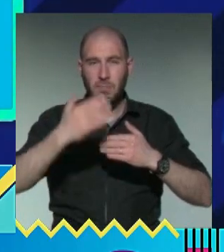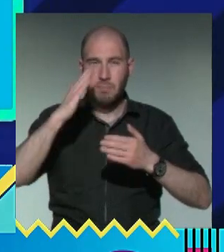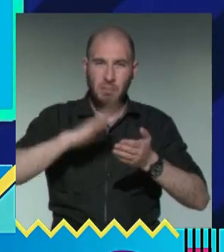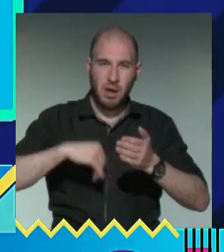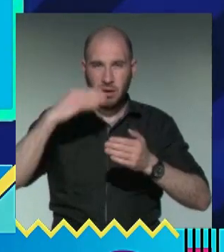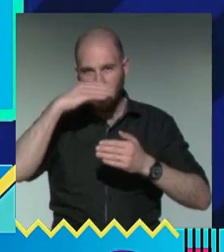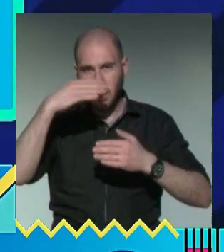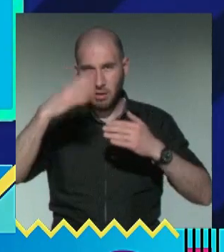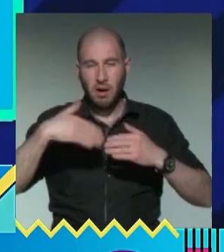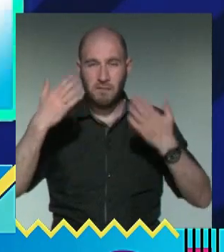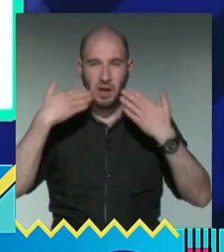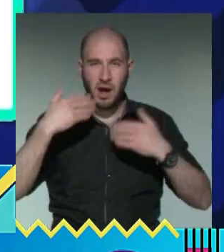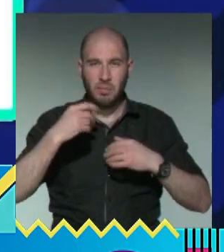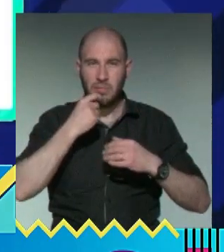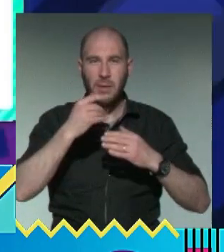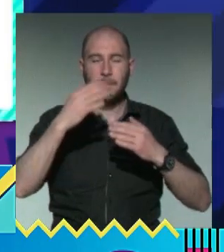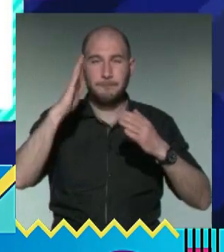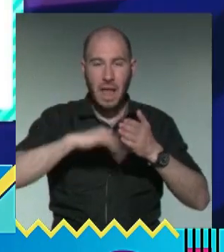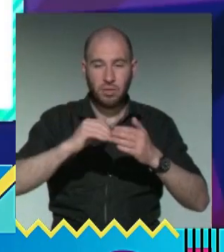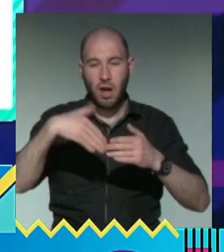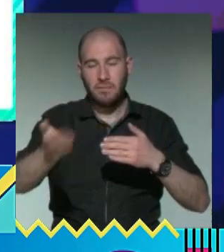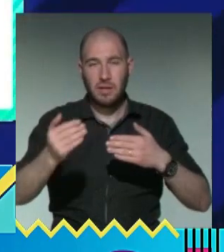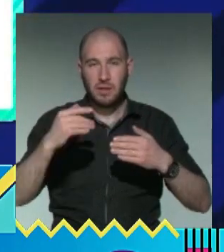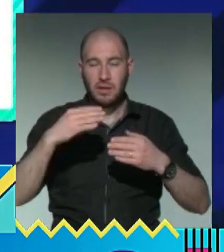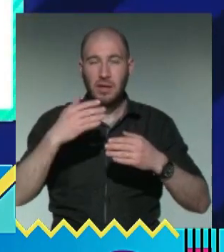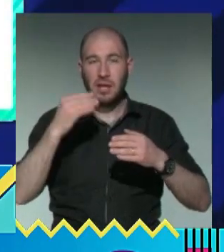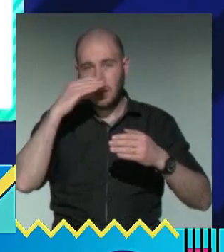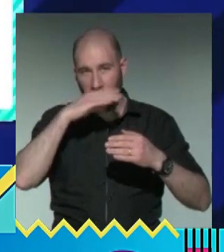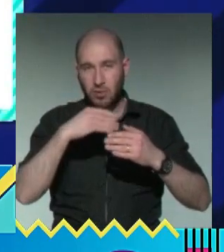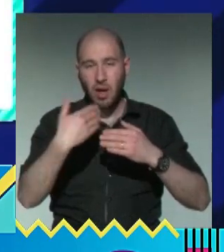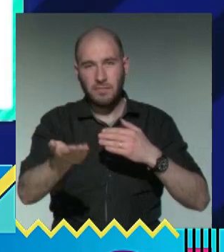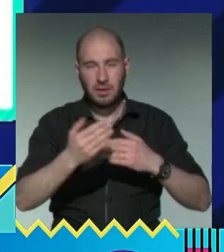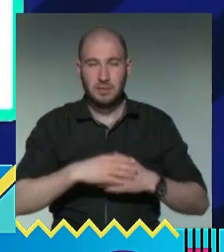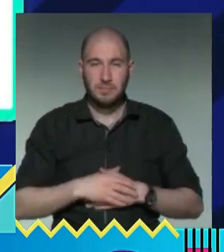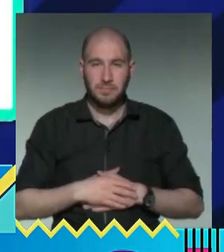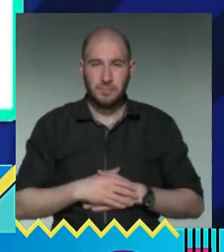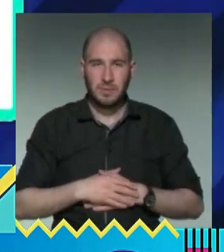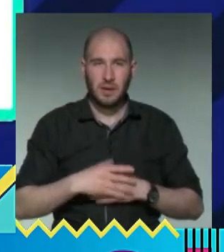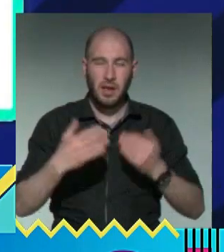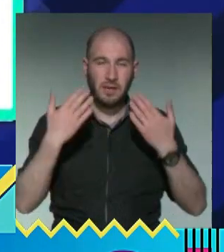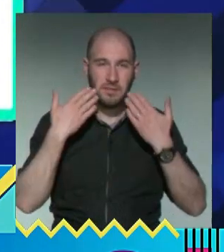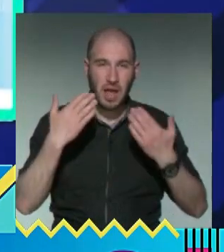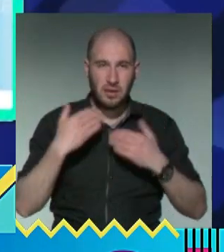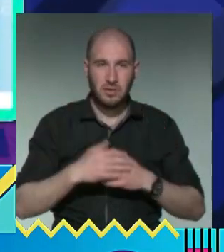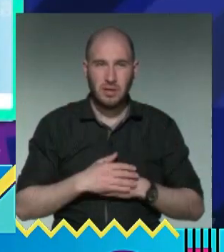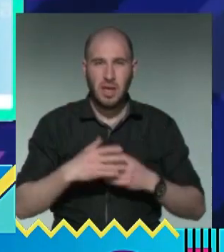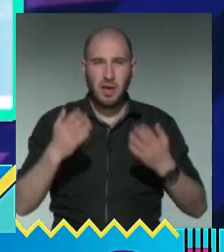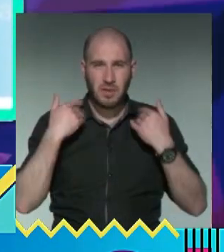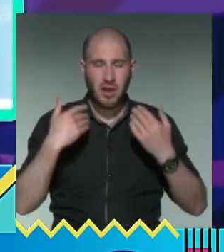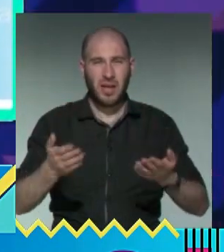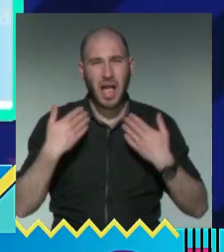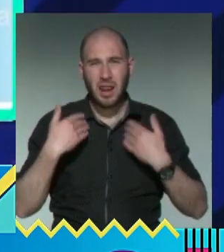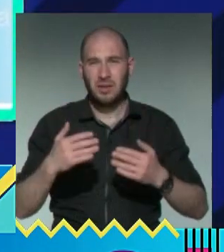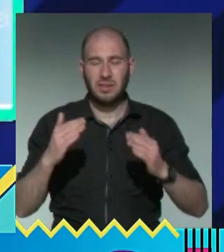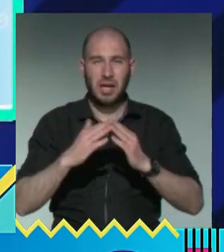negro. Durante el verano pones la color blanco para afuera, durante el invierno color negro para afuera. durante el verano, este verano que hizo mucho calor, en mi